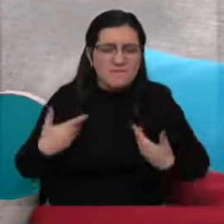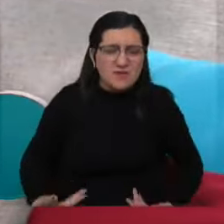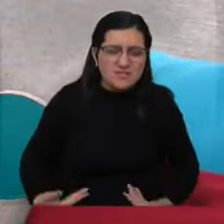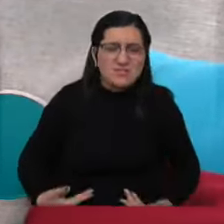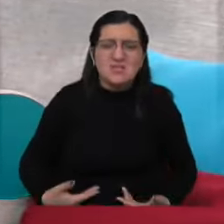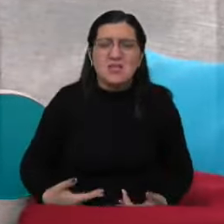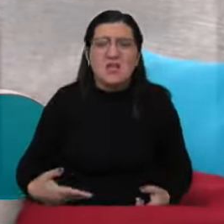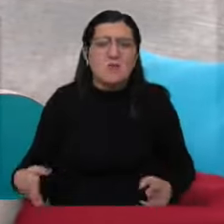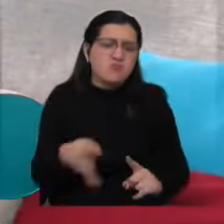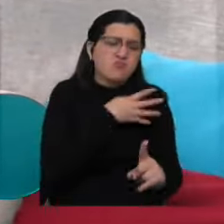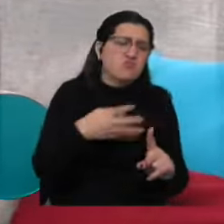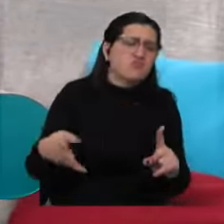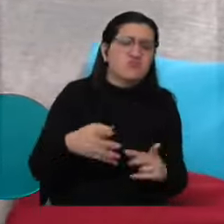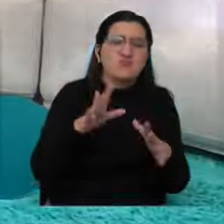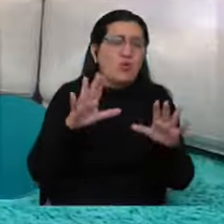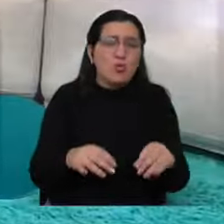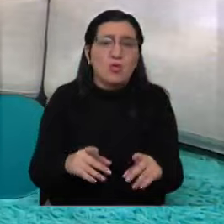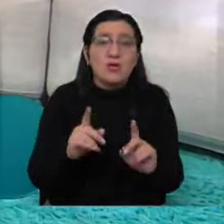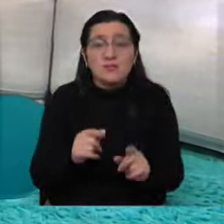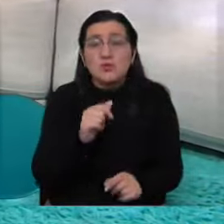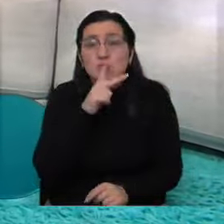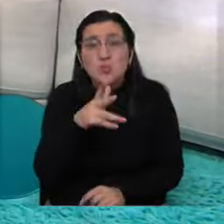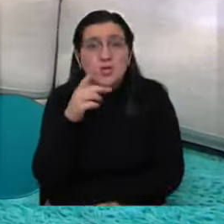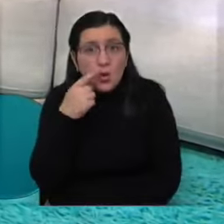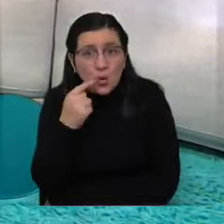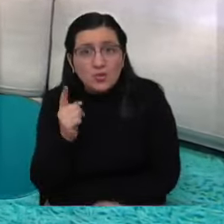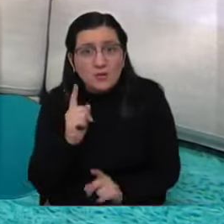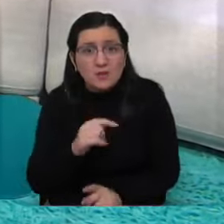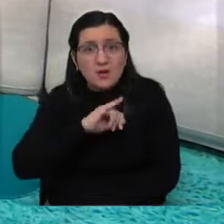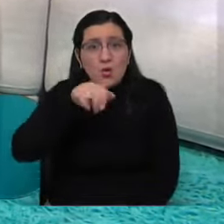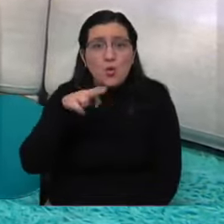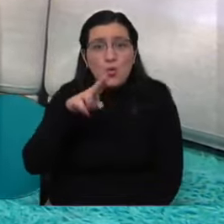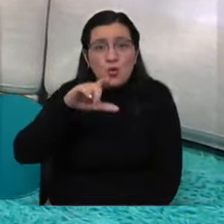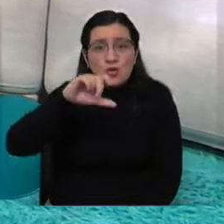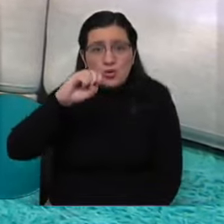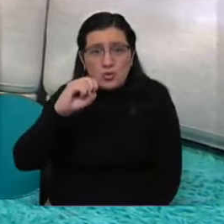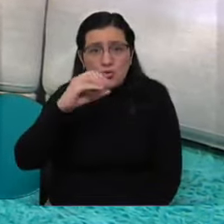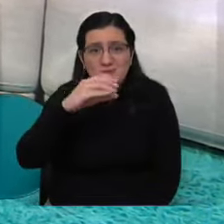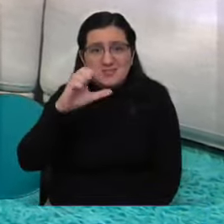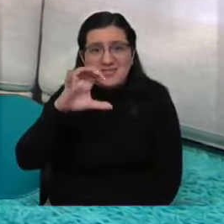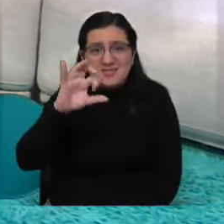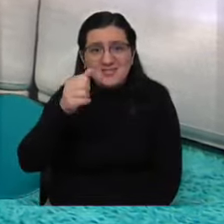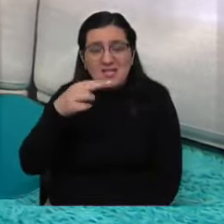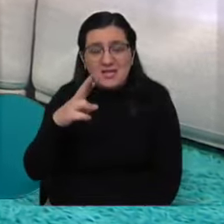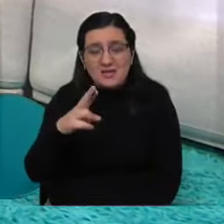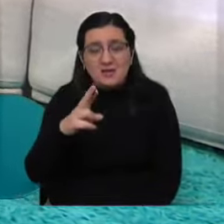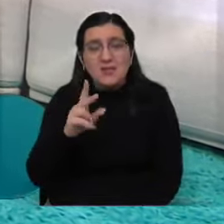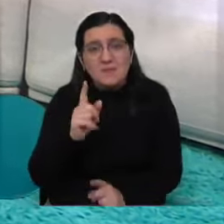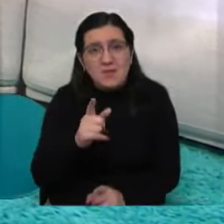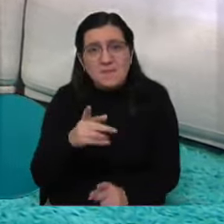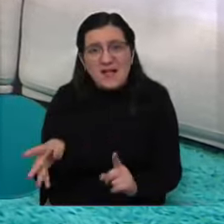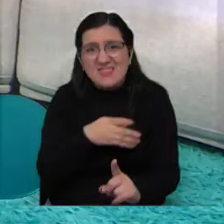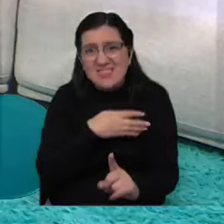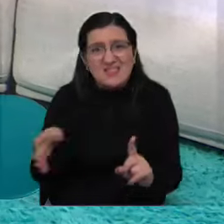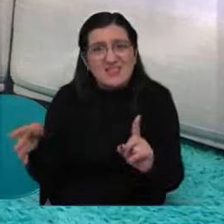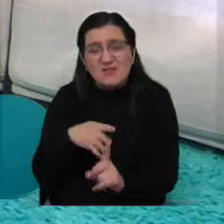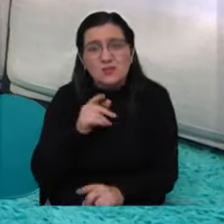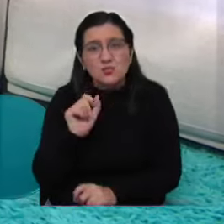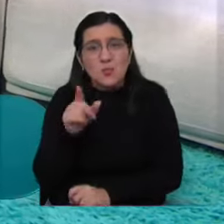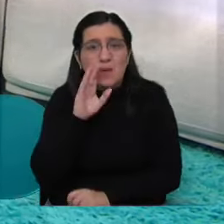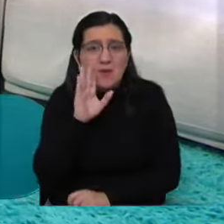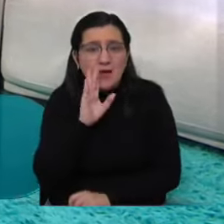maltratada ni uñada después por su propio hijo Ah de Julio César que también no fallecido también pero que o sea sobre todo con el dinero